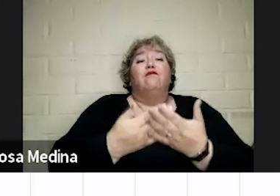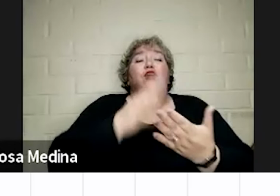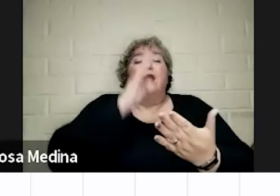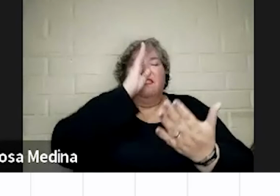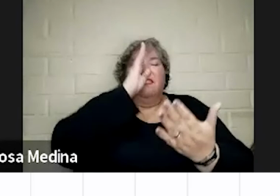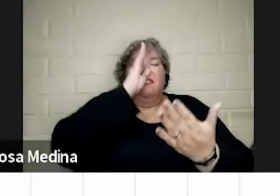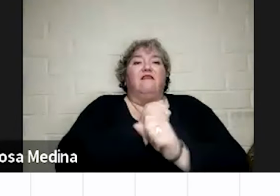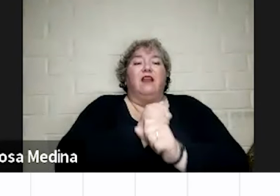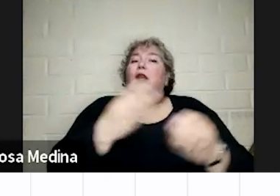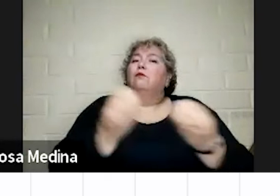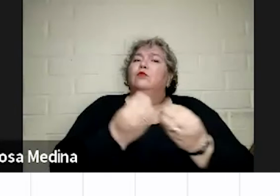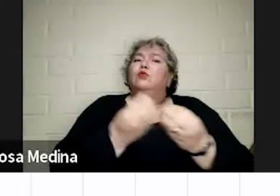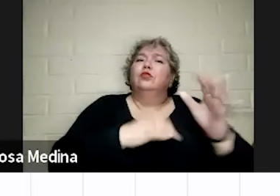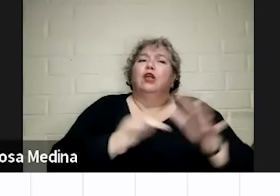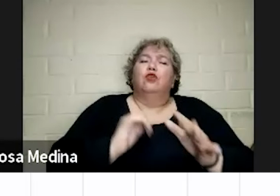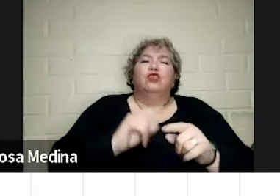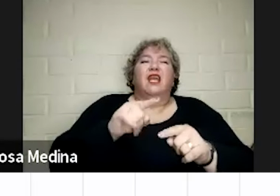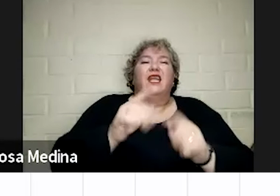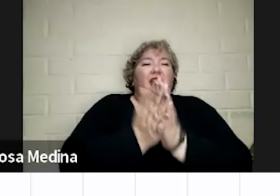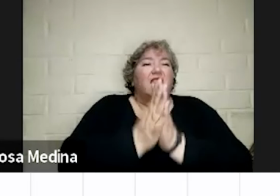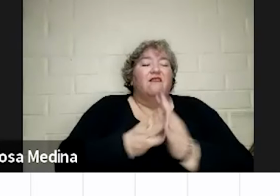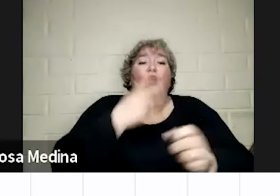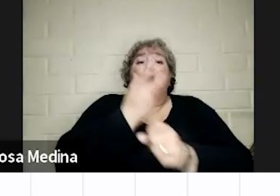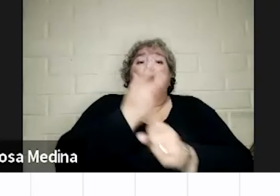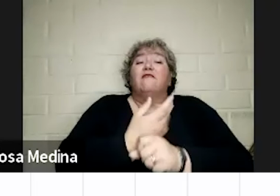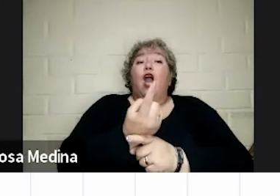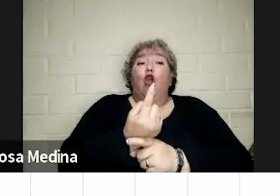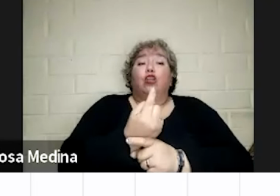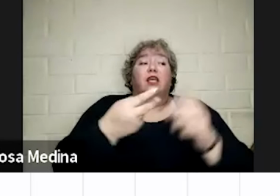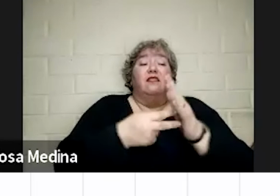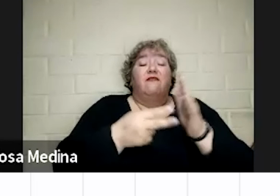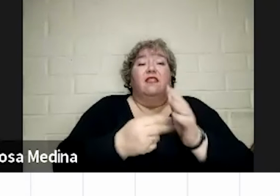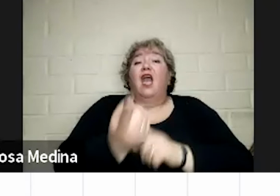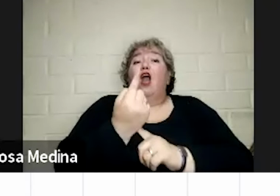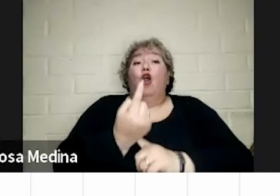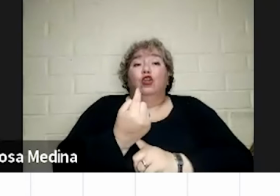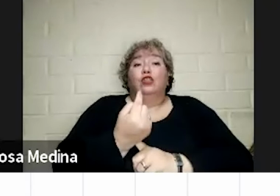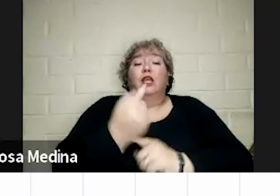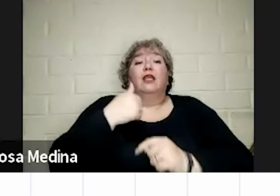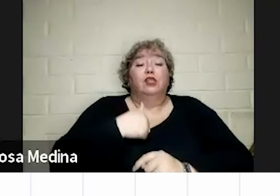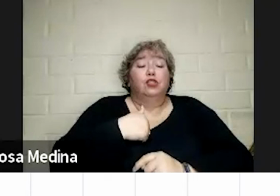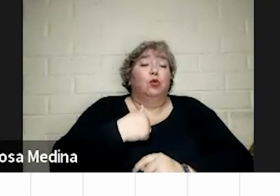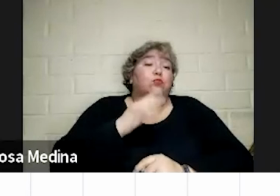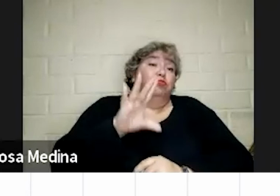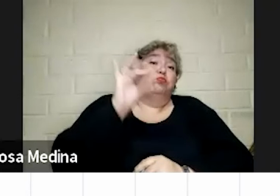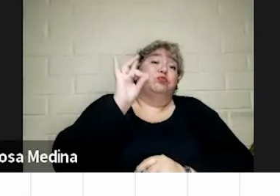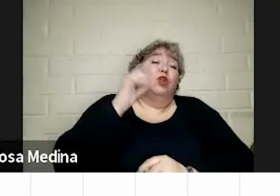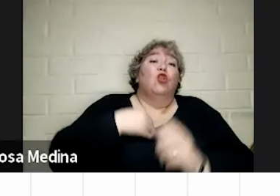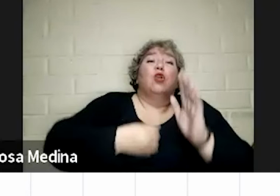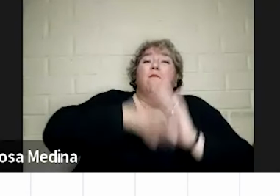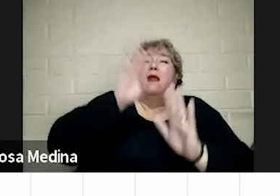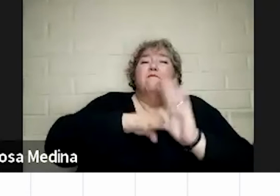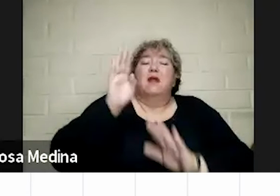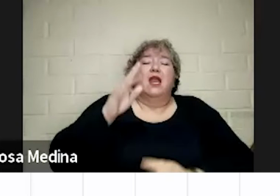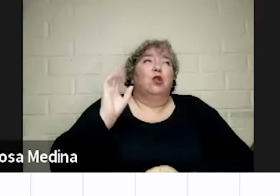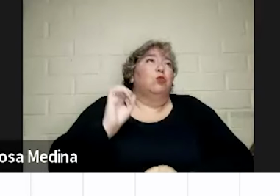más, de hecho en el libro de esta profesora habían 11, ella dividía en 11 funciones ejecutivas. Yo saqué las que me parecieron más atingentes o que resumían